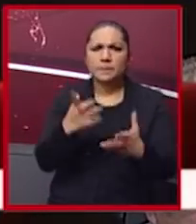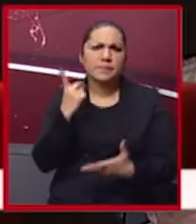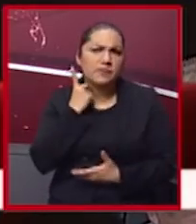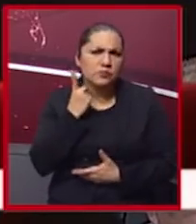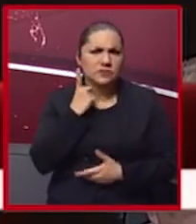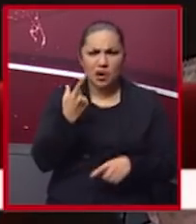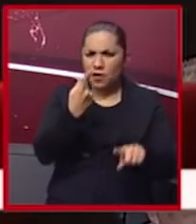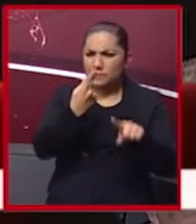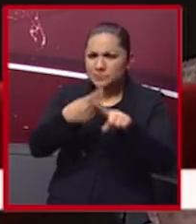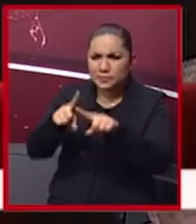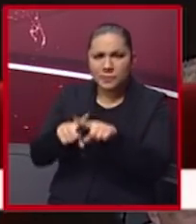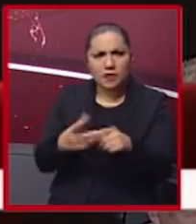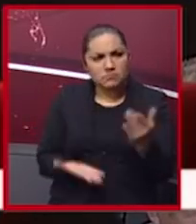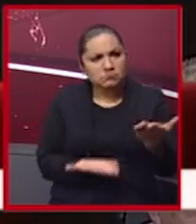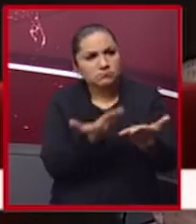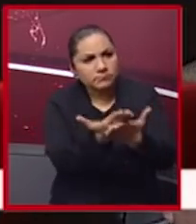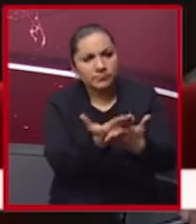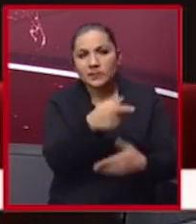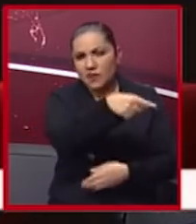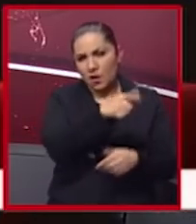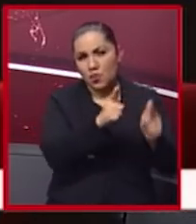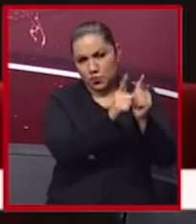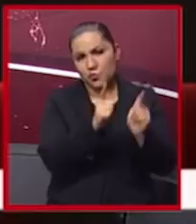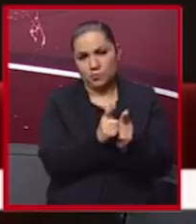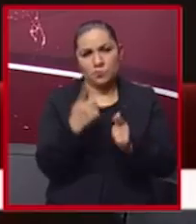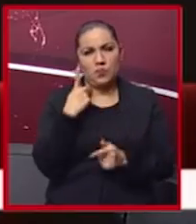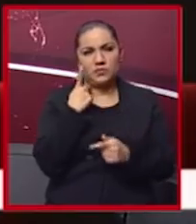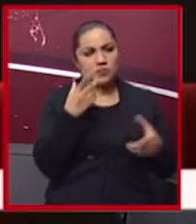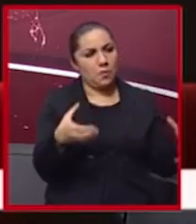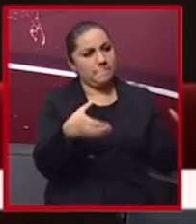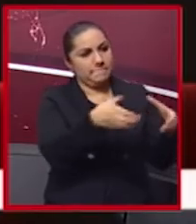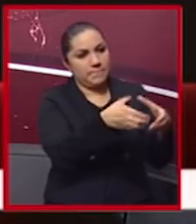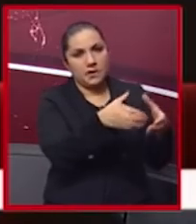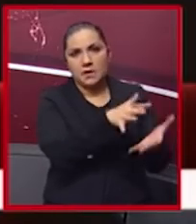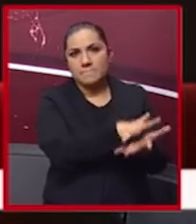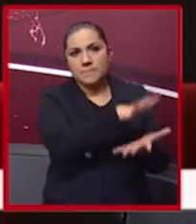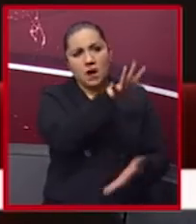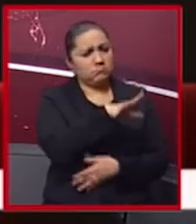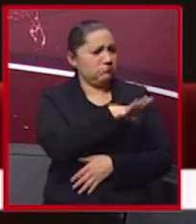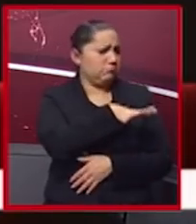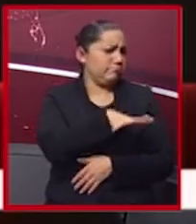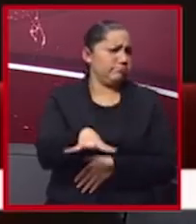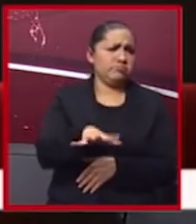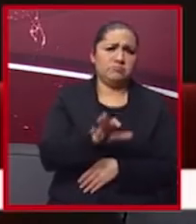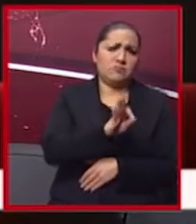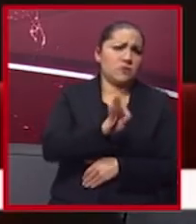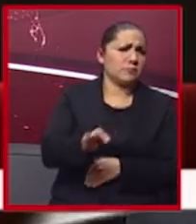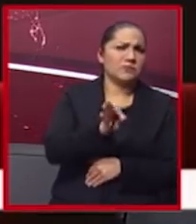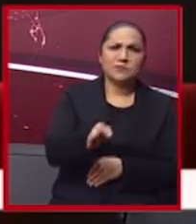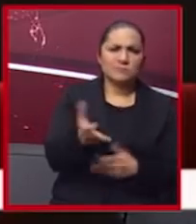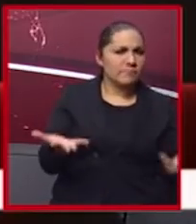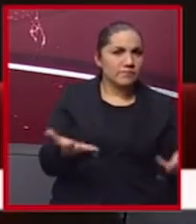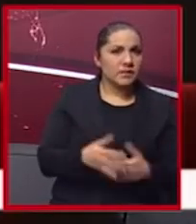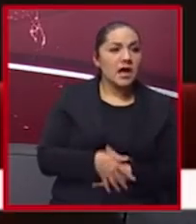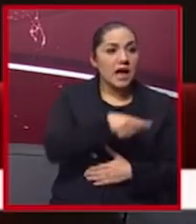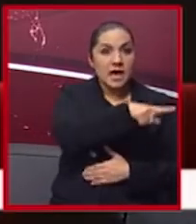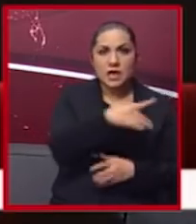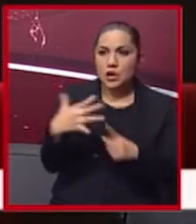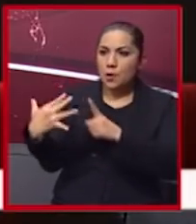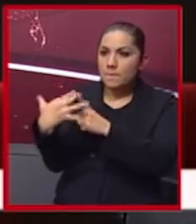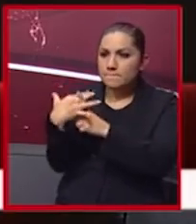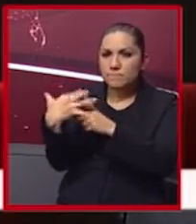con la oposición. Populista porque quiere desincentivar a la gente que trabaja y que